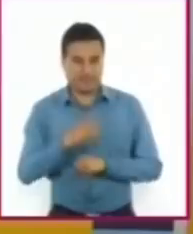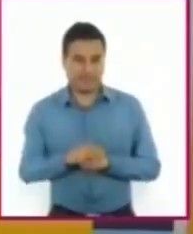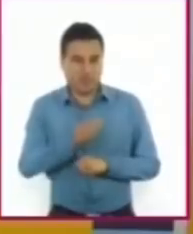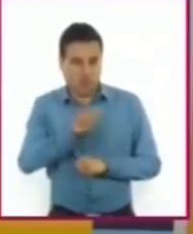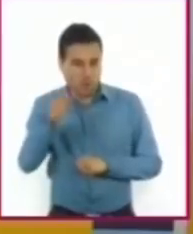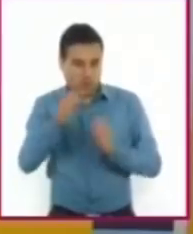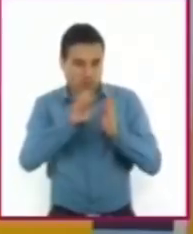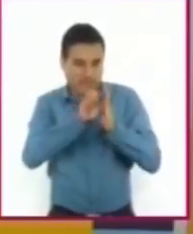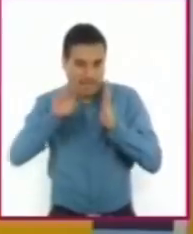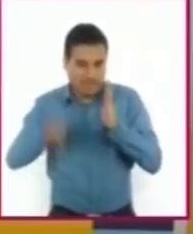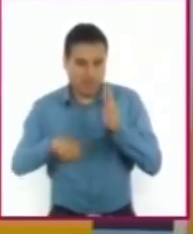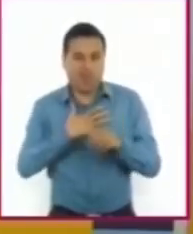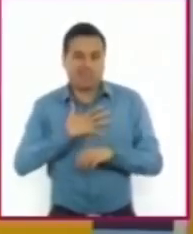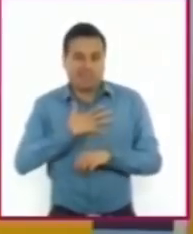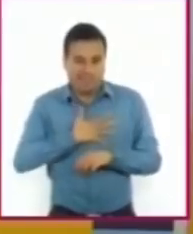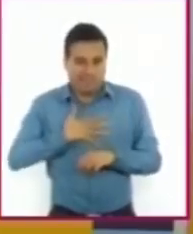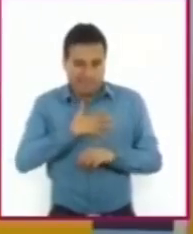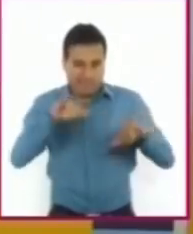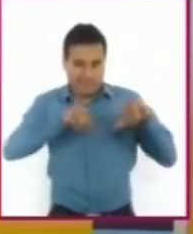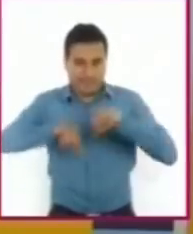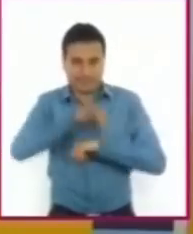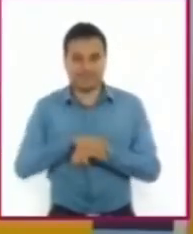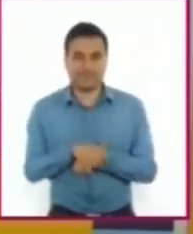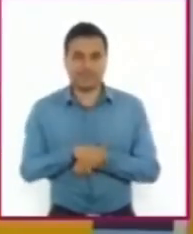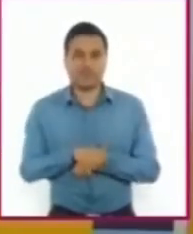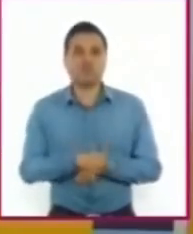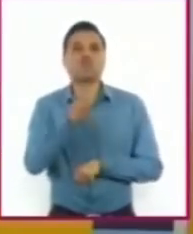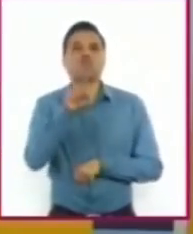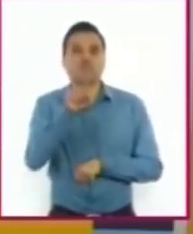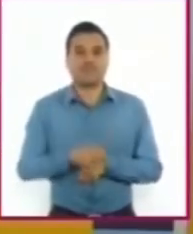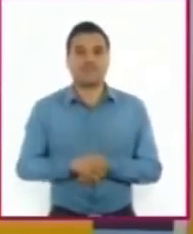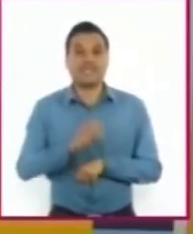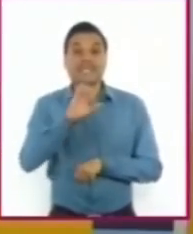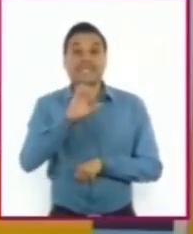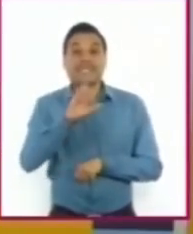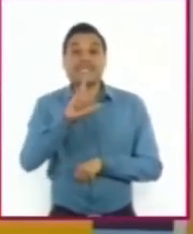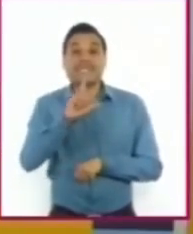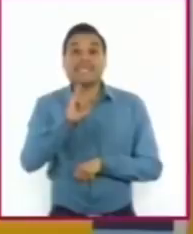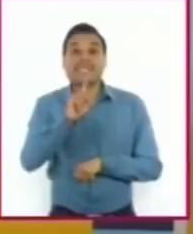otro experimento. Vas a acercar unos clips al imán.